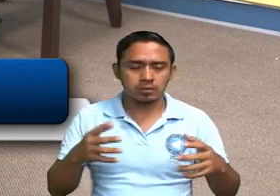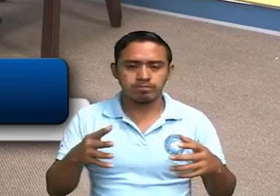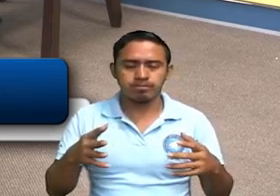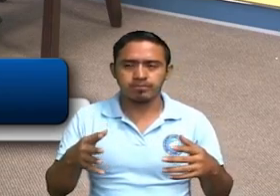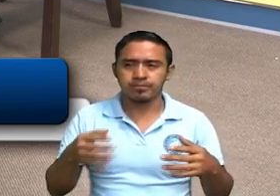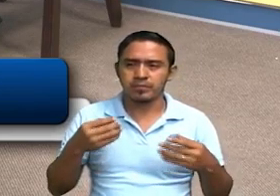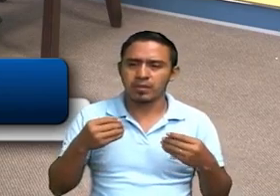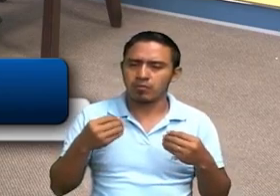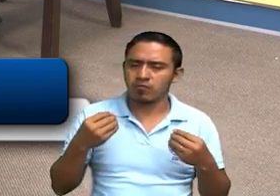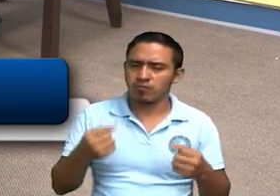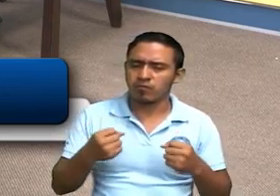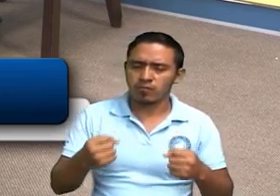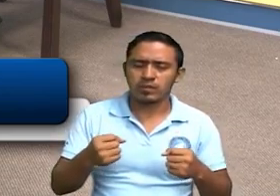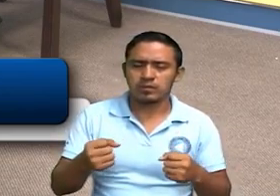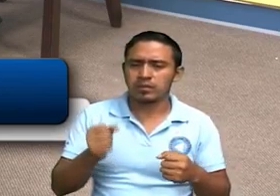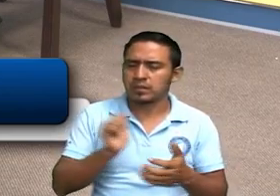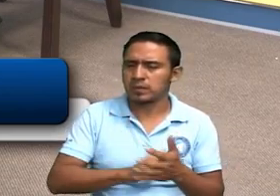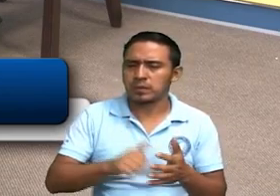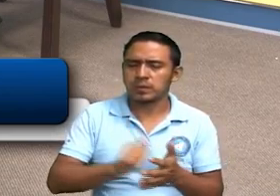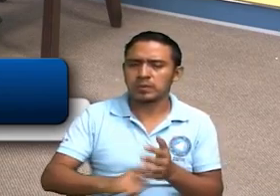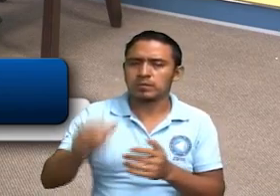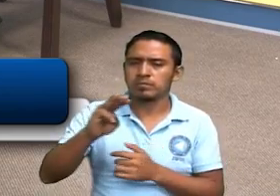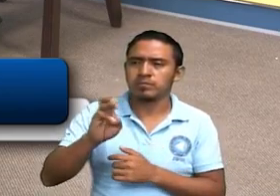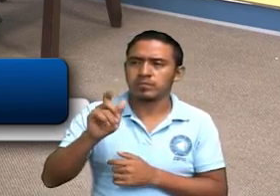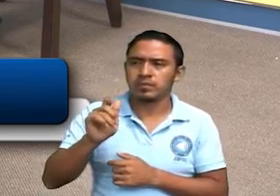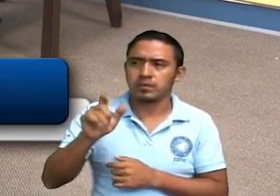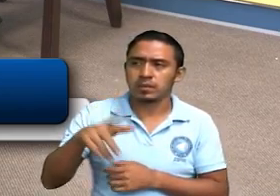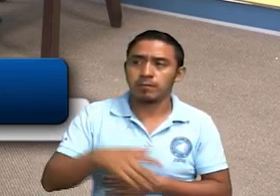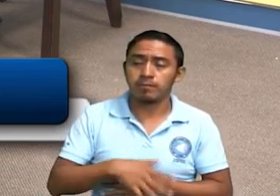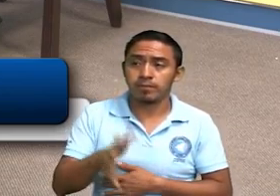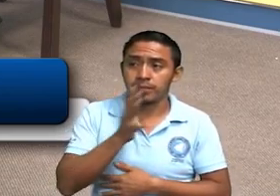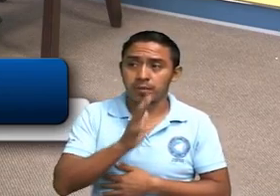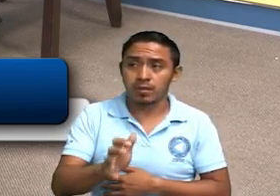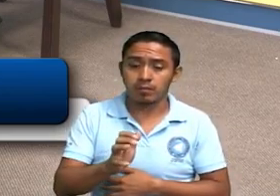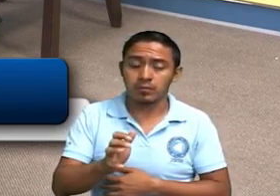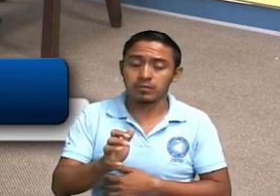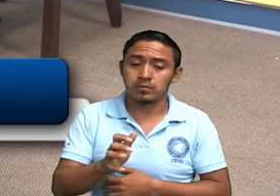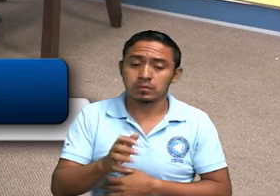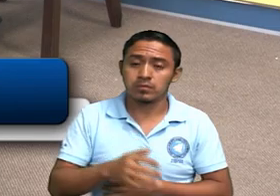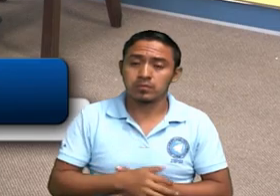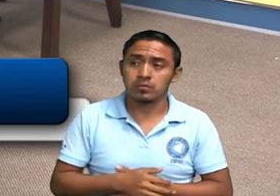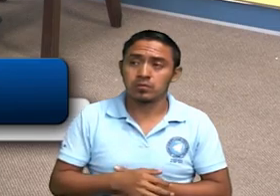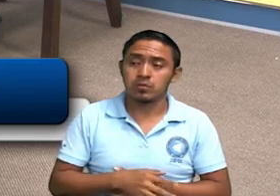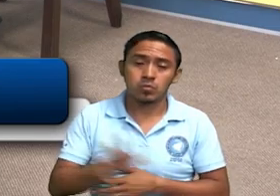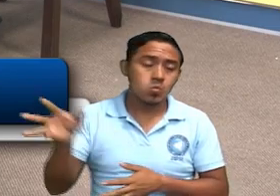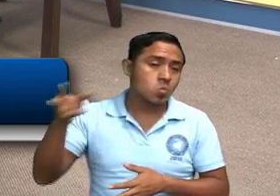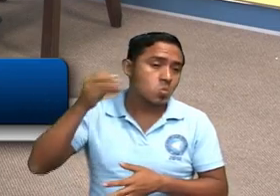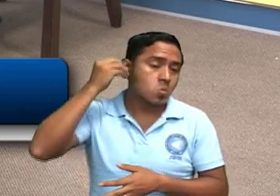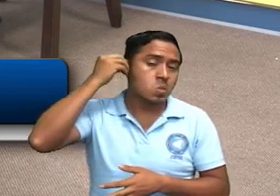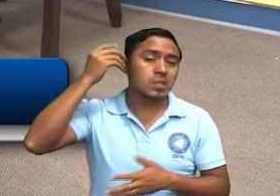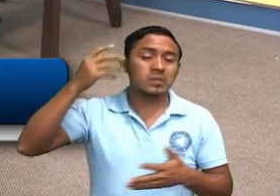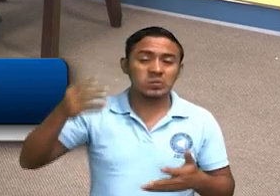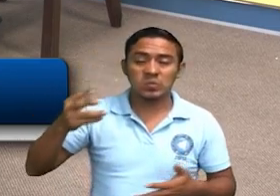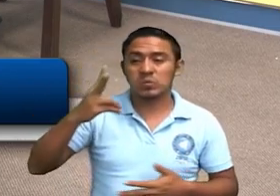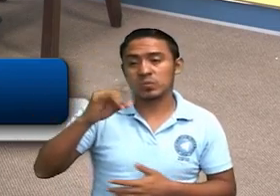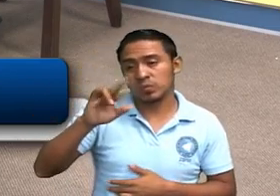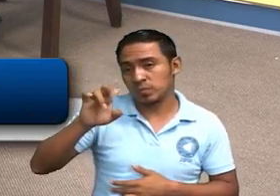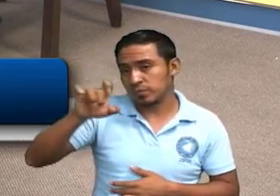ejemplo. Mm. Puede ser que el niño sufrió alguna infección viral, por